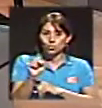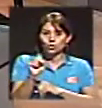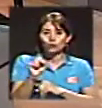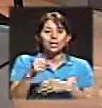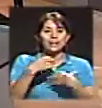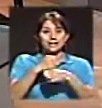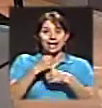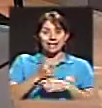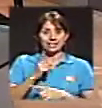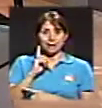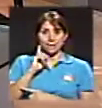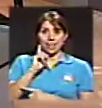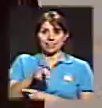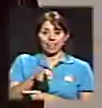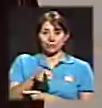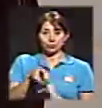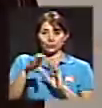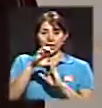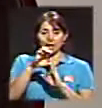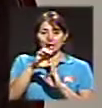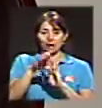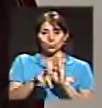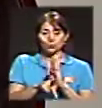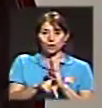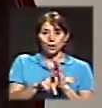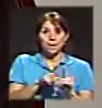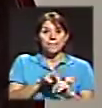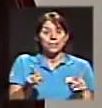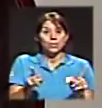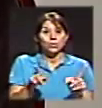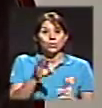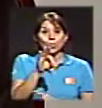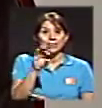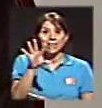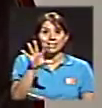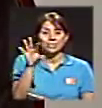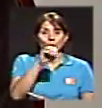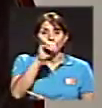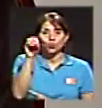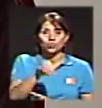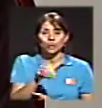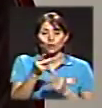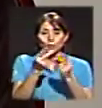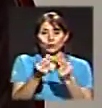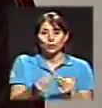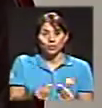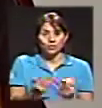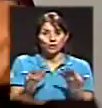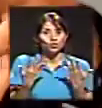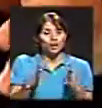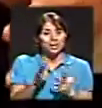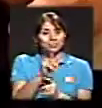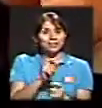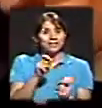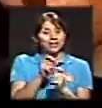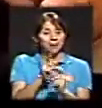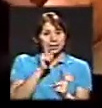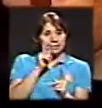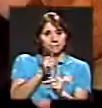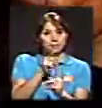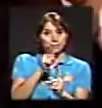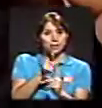mandatos constitucionales, el 95% del presupuesto está destinado específicamente. O sea, su ilusión de